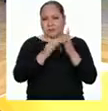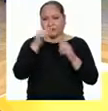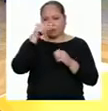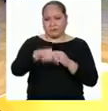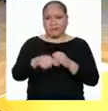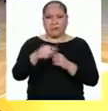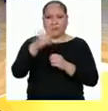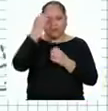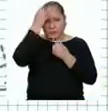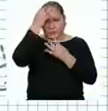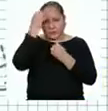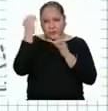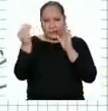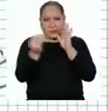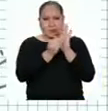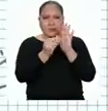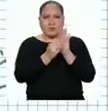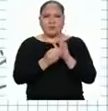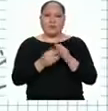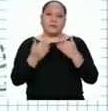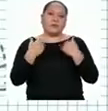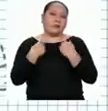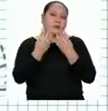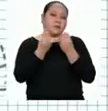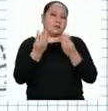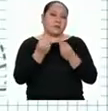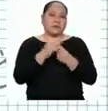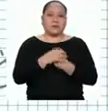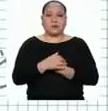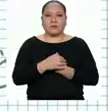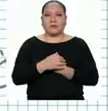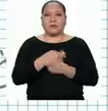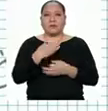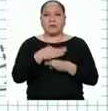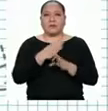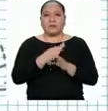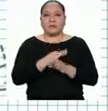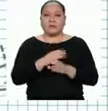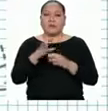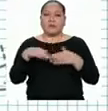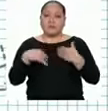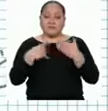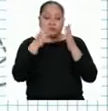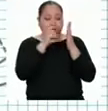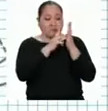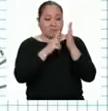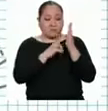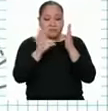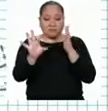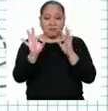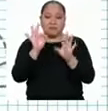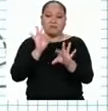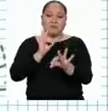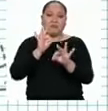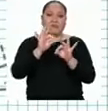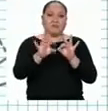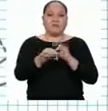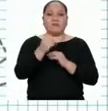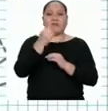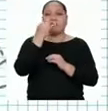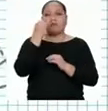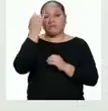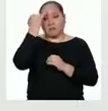la tabla de frecuencias? Tenemos varias opciones. Por ejemplo, podrías revisarlas y quedarte con algunas ideas que podrías